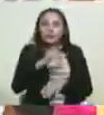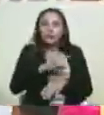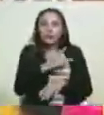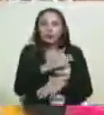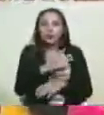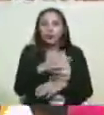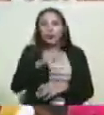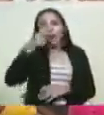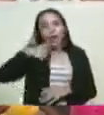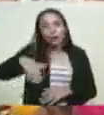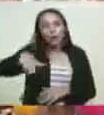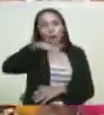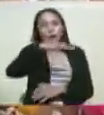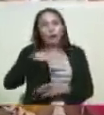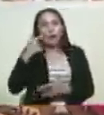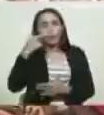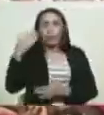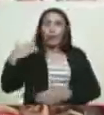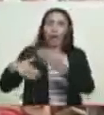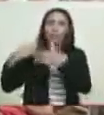forjado en estas calles de Catia,